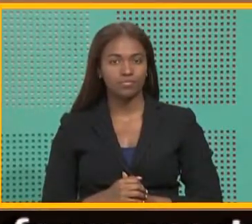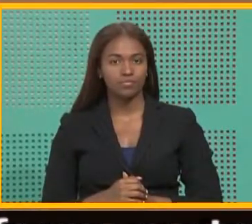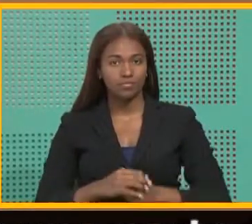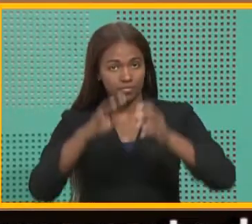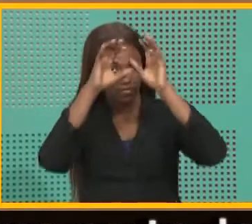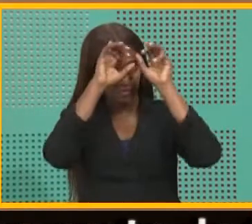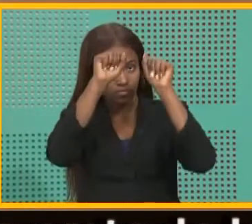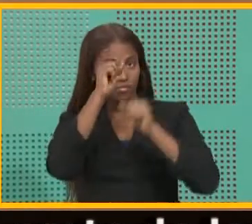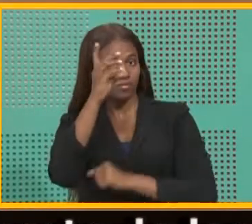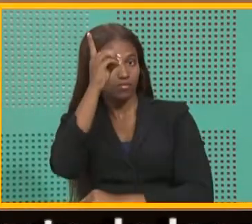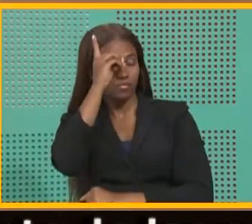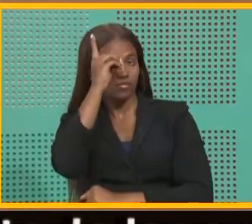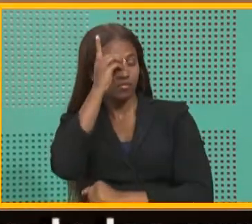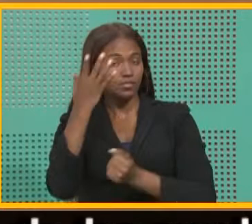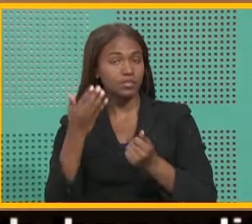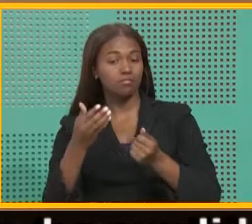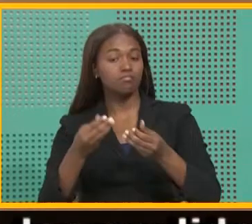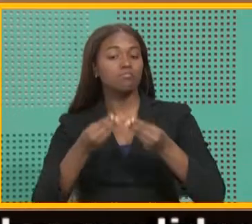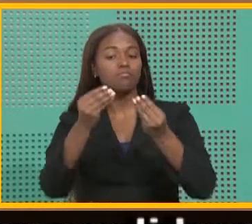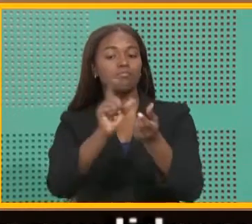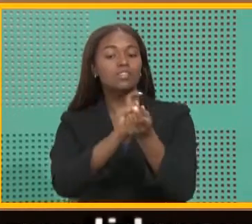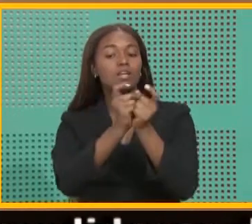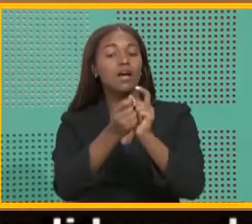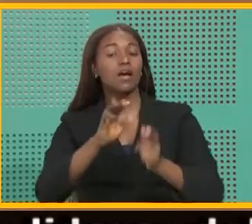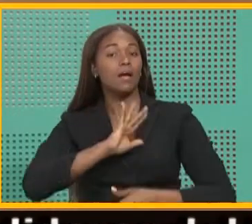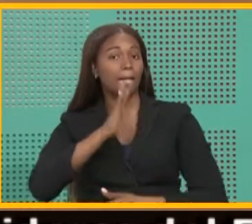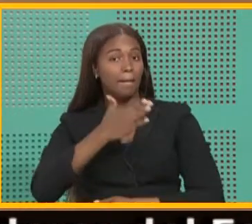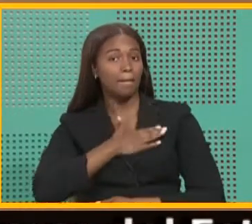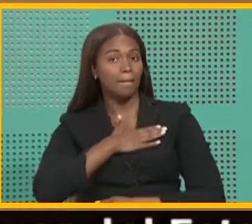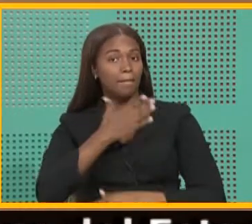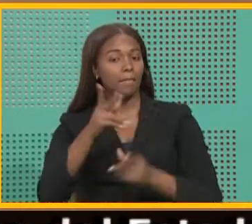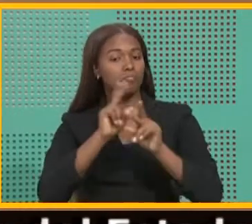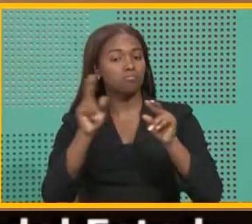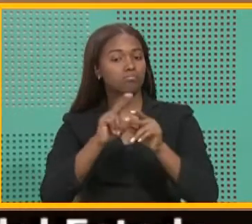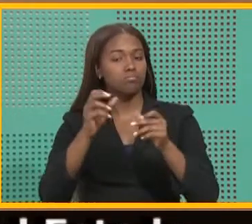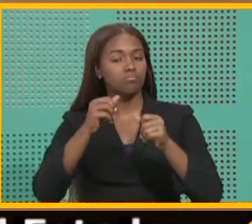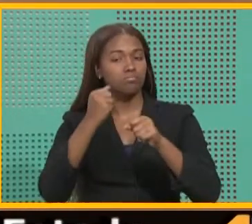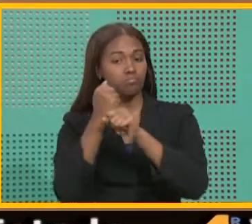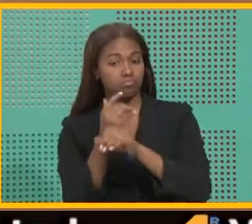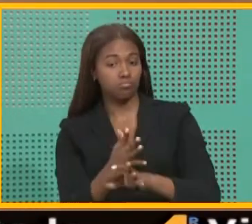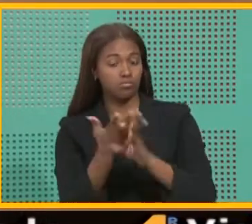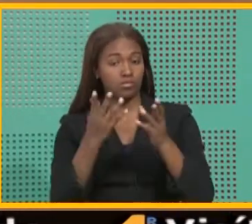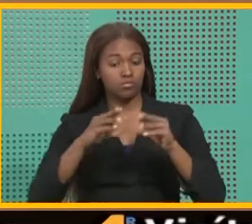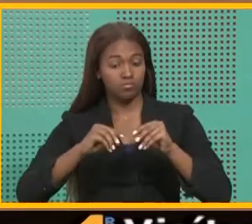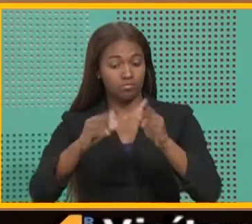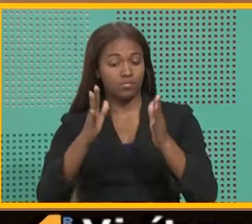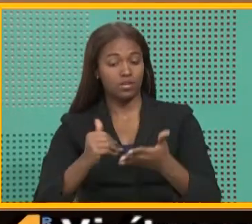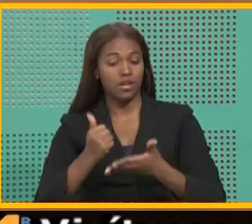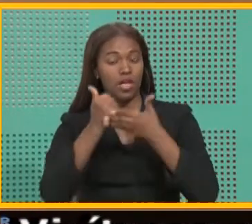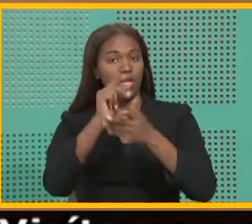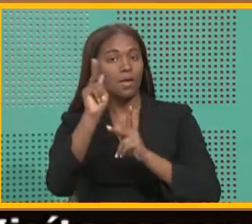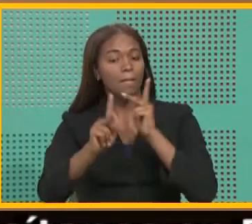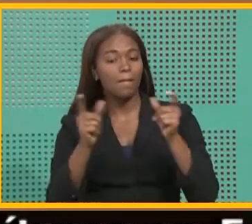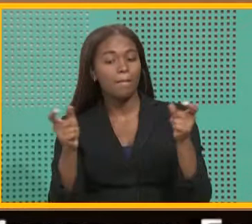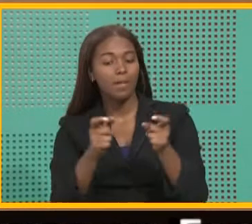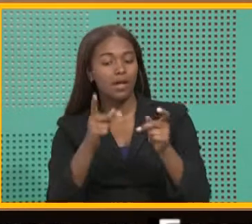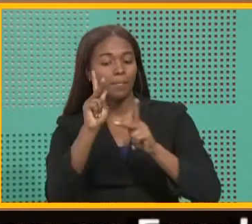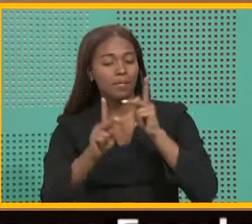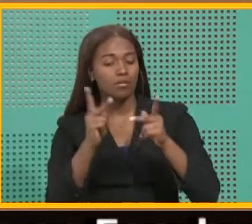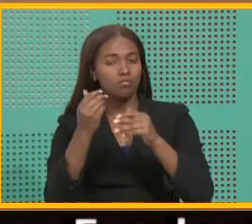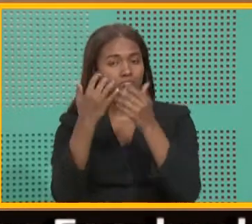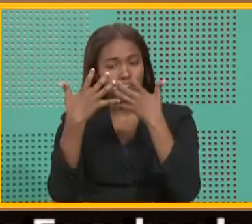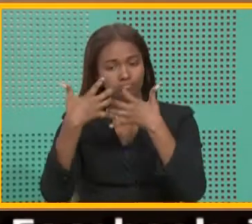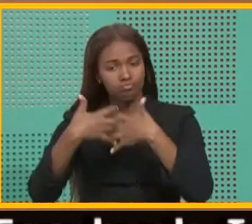El presidente Danilo Medina democratizó la propiedad, reactivó la producción agrícola en beneficio de pequeños agropecuarios